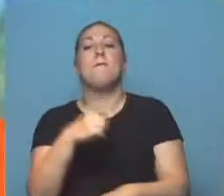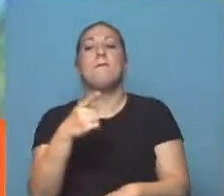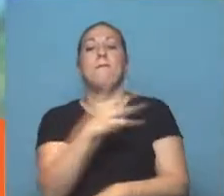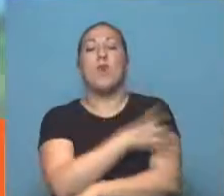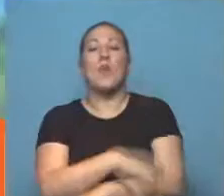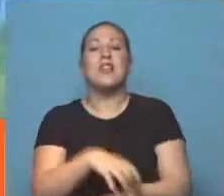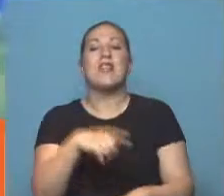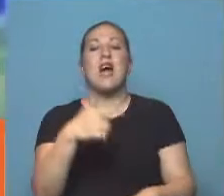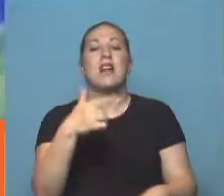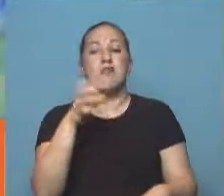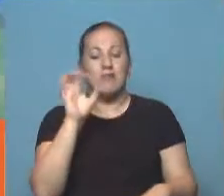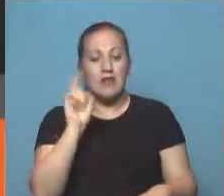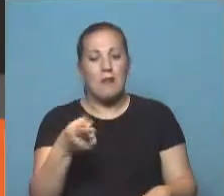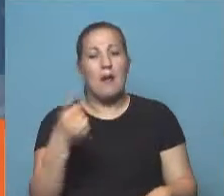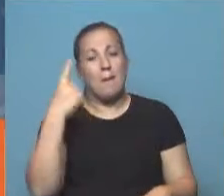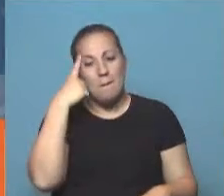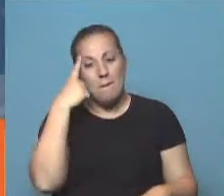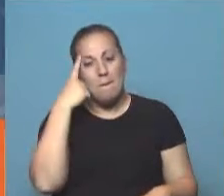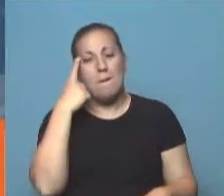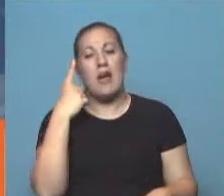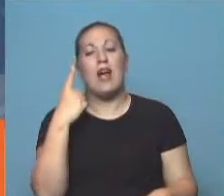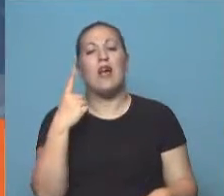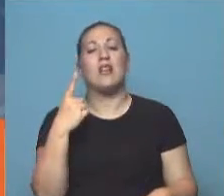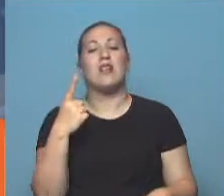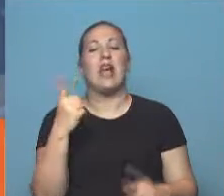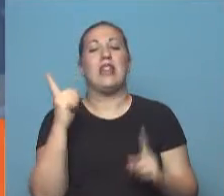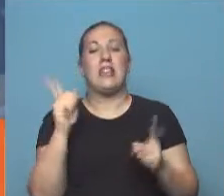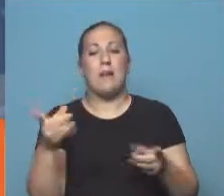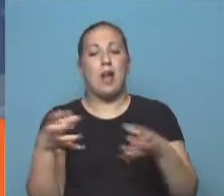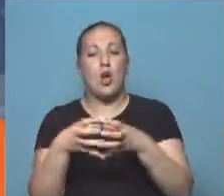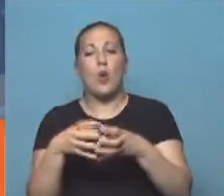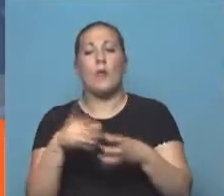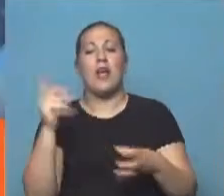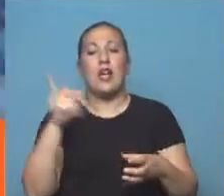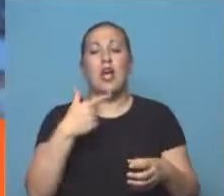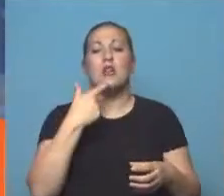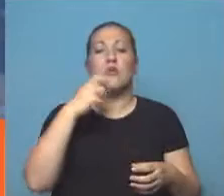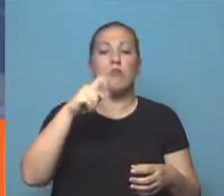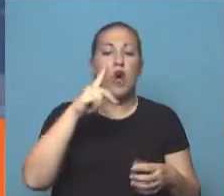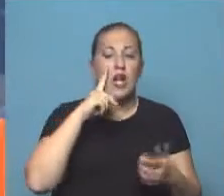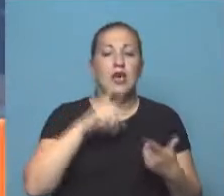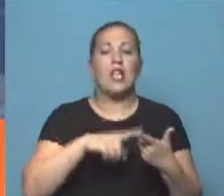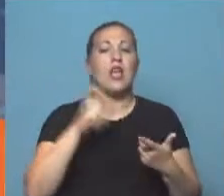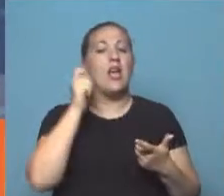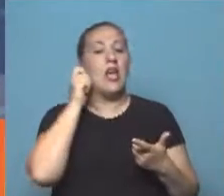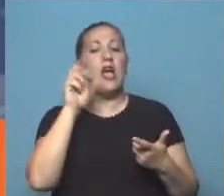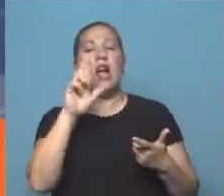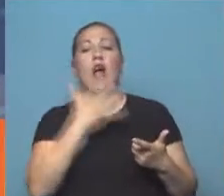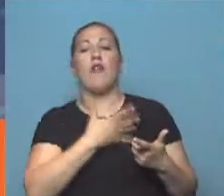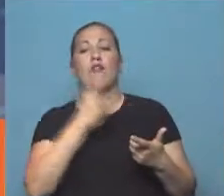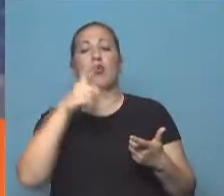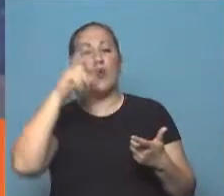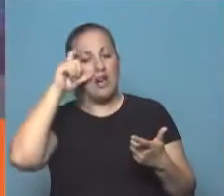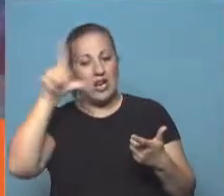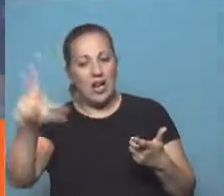CEOs. Y también pensaba en los CEOs kirchneristas, ¿no? Spolky, Arfunkel, No, que también pero fueron esos eran criticados. empresarios,